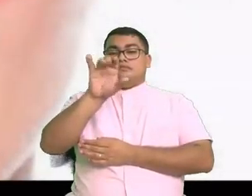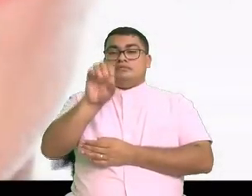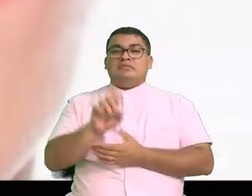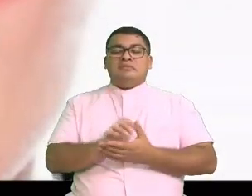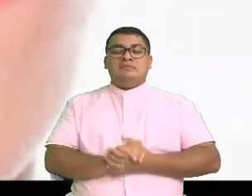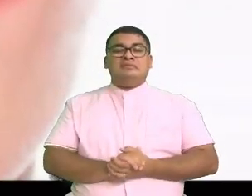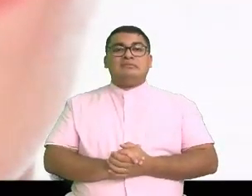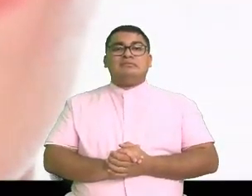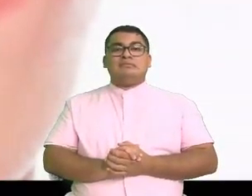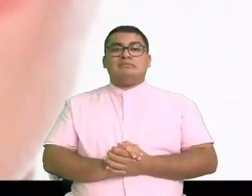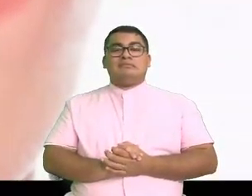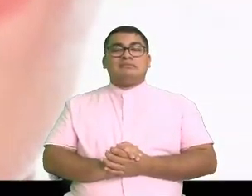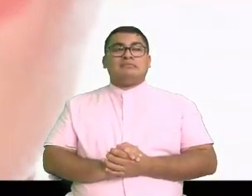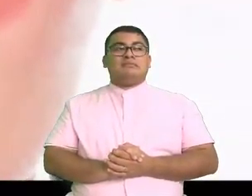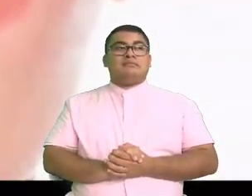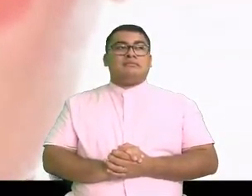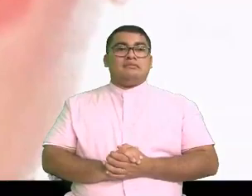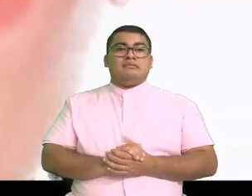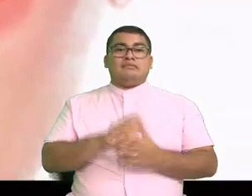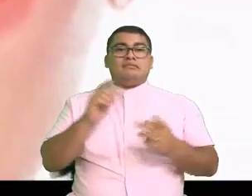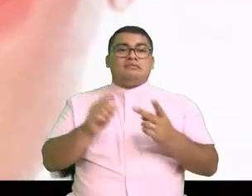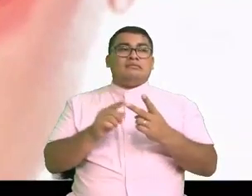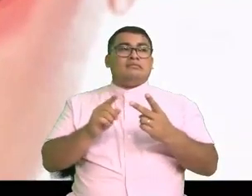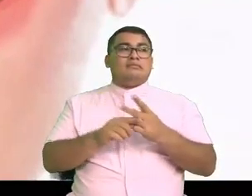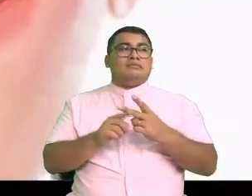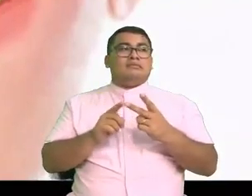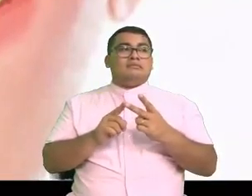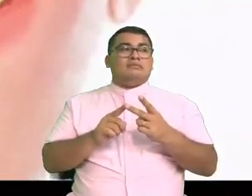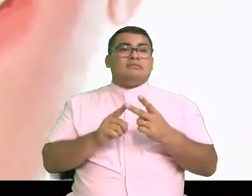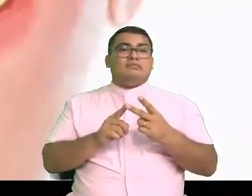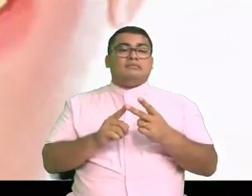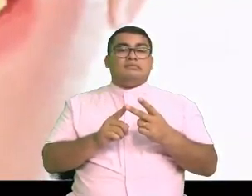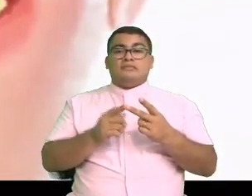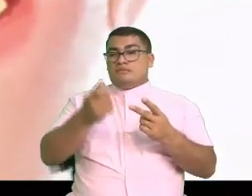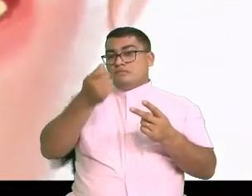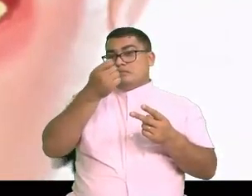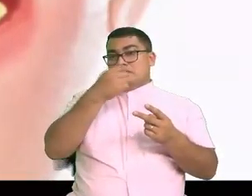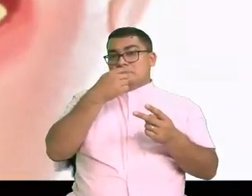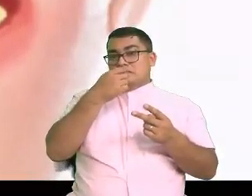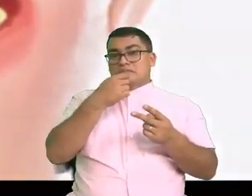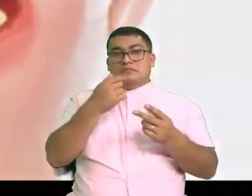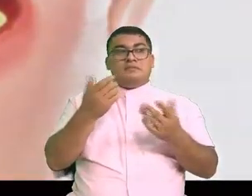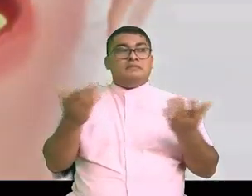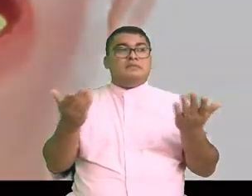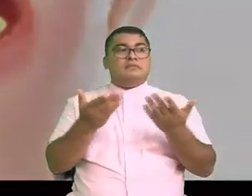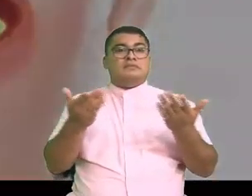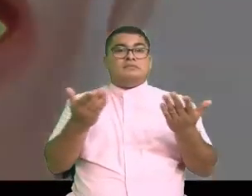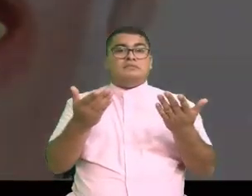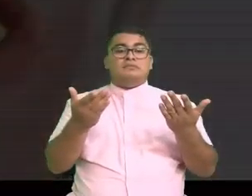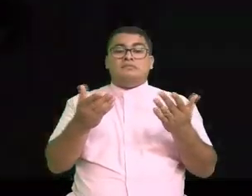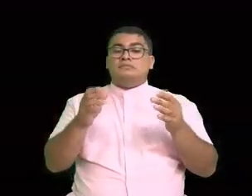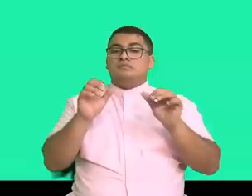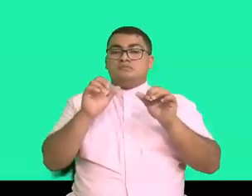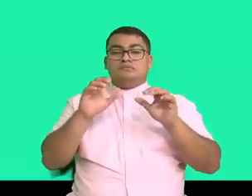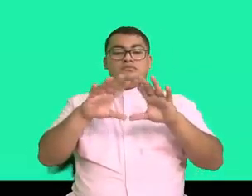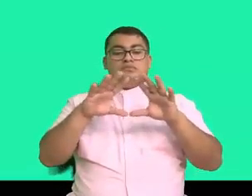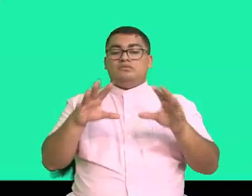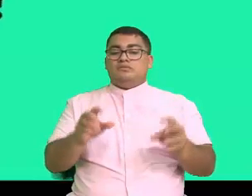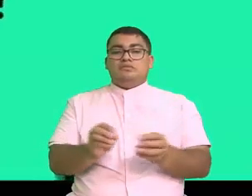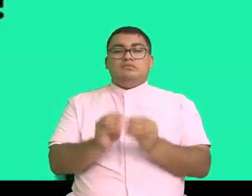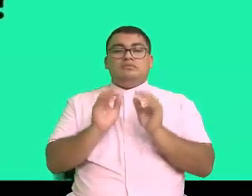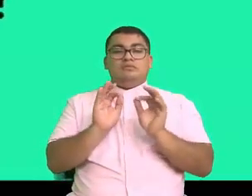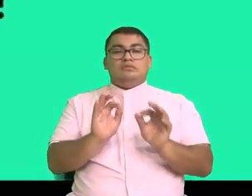Entonces, segundo, no tenemos un tratamiento que tiene que ser completo, porque es